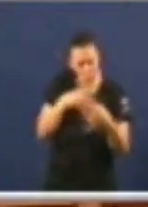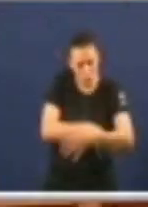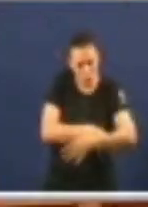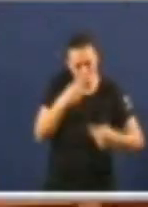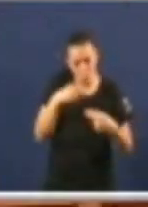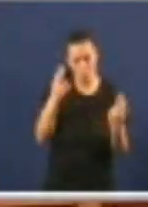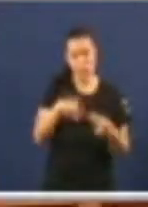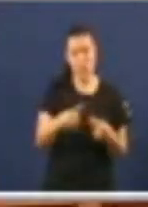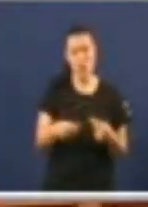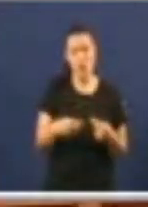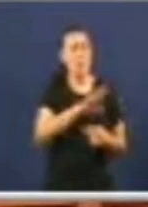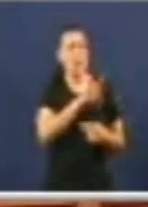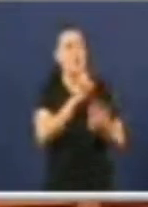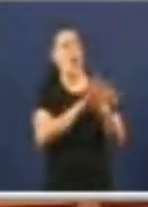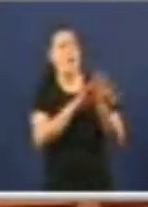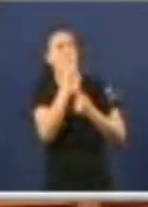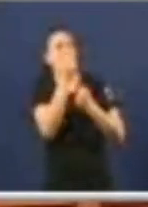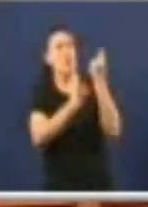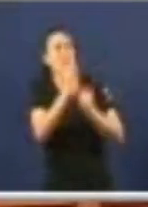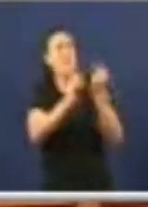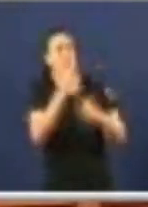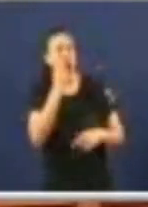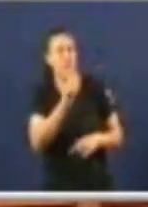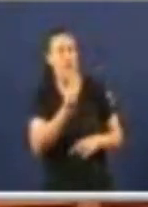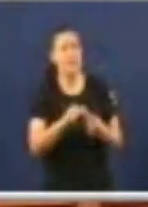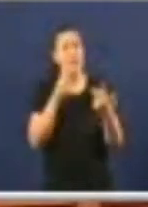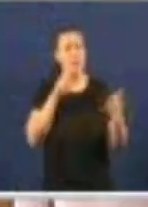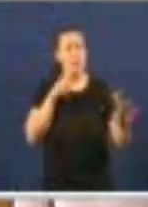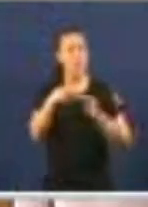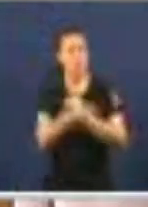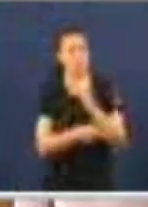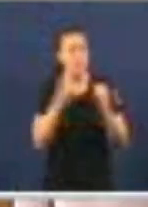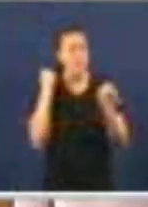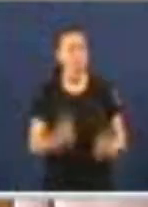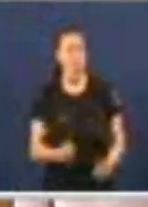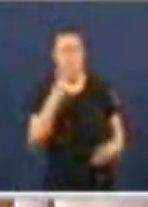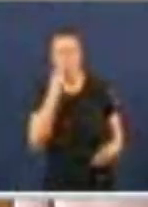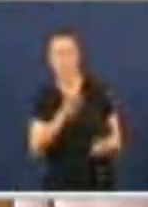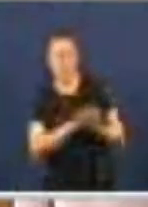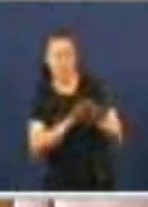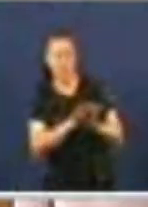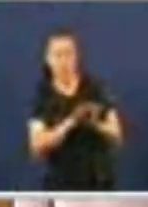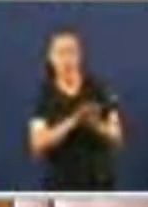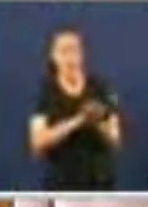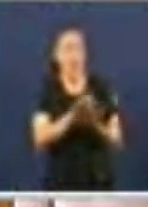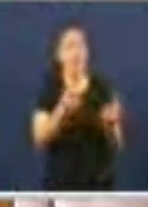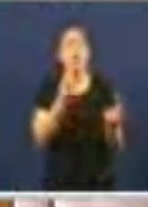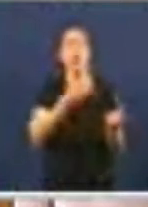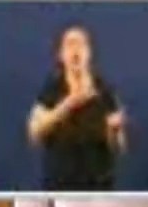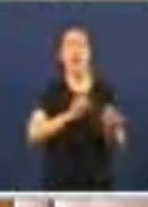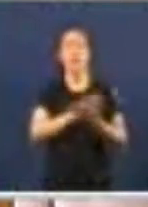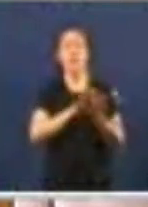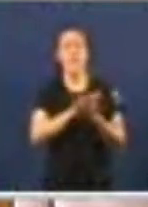Vemos que non quere falar de financiamento, non quere falar do recortazo e, sobre todo, non quere falar de que os os galegos e as galegas nos beneficiemos